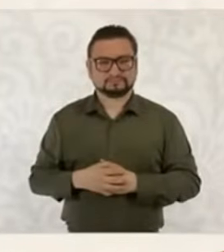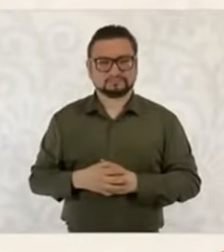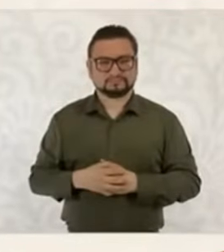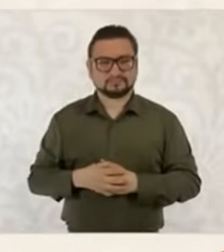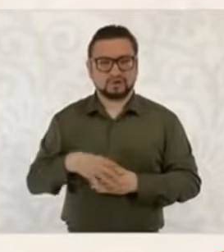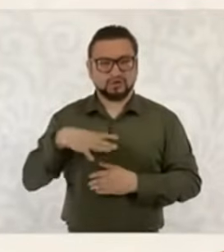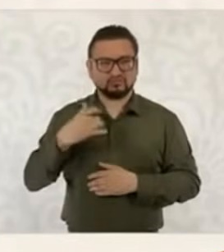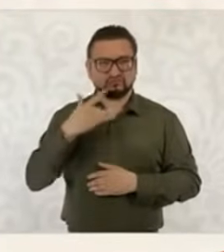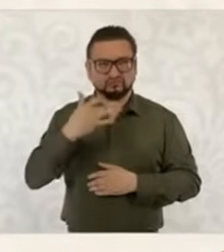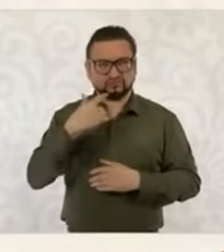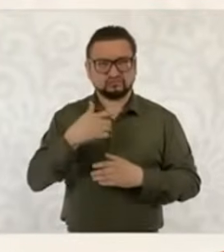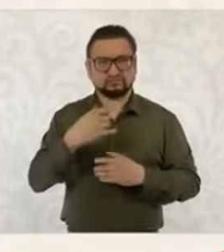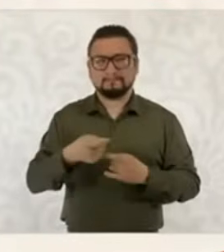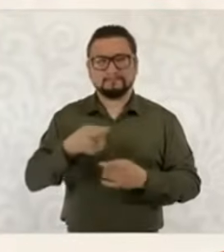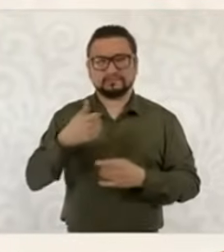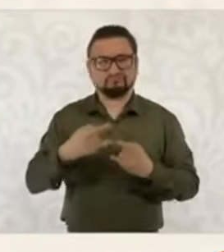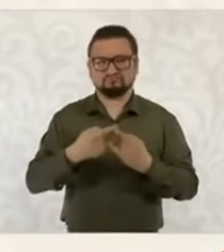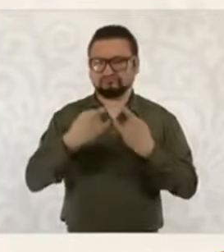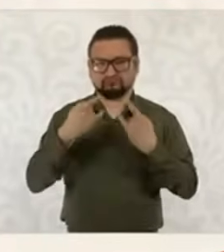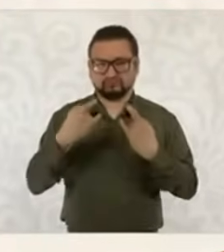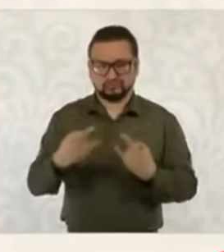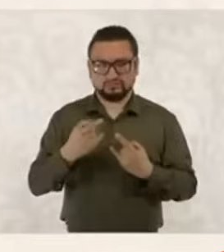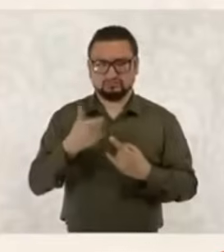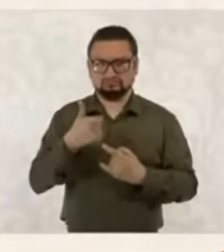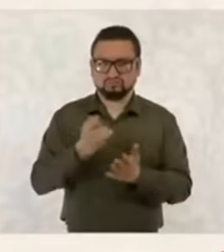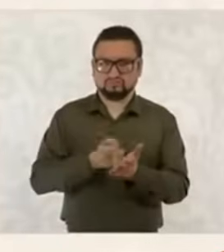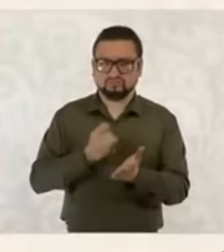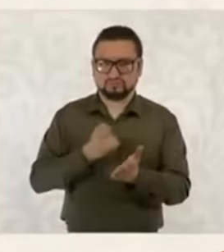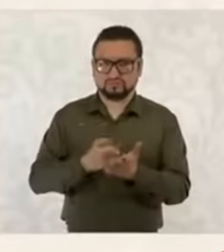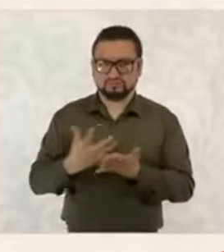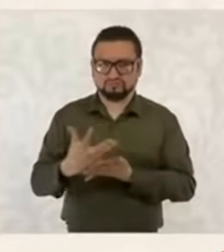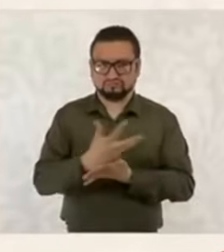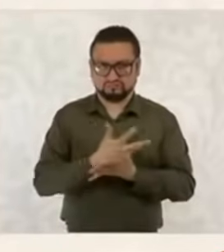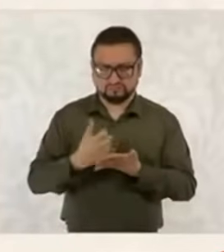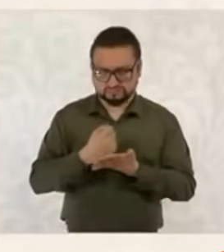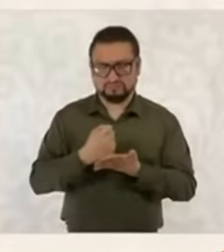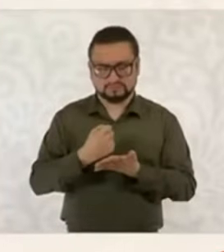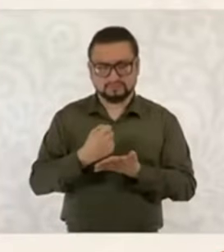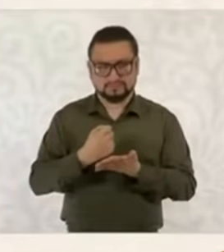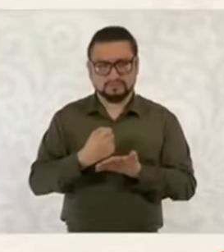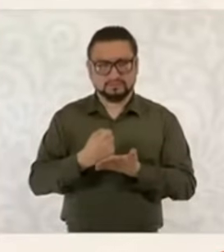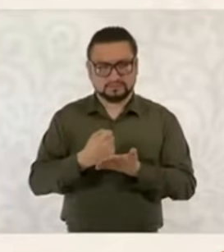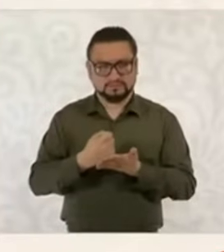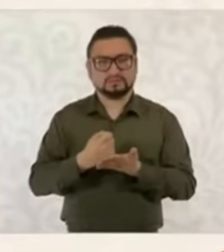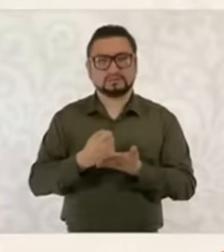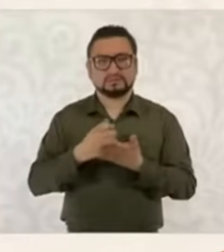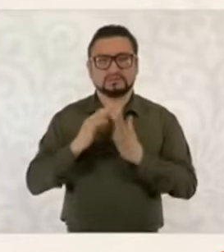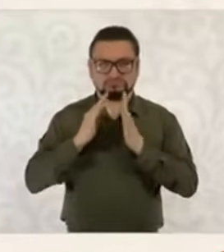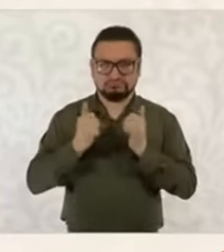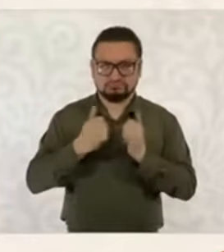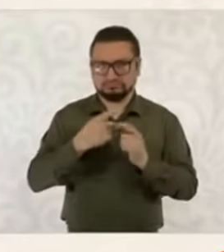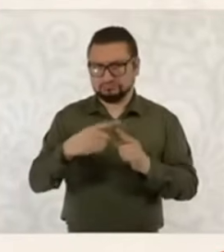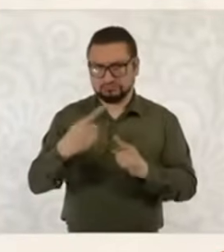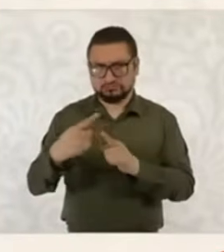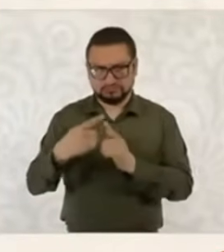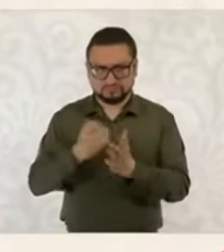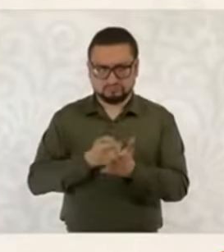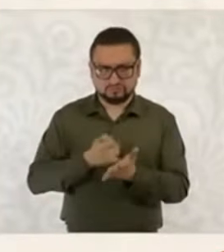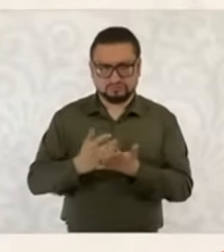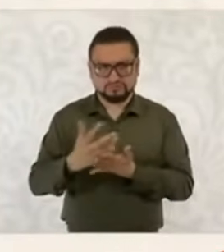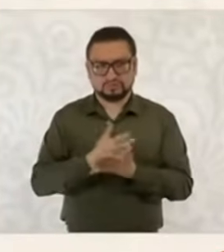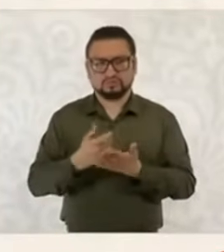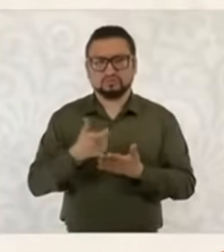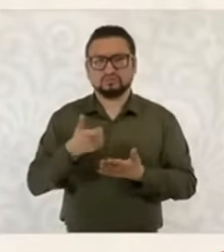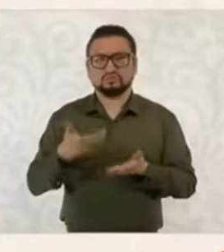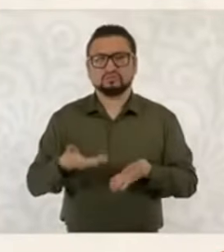nivel histórico en recaudación, tanto tributaria como no tributaria. Tenemos